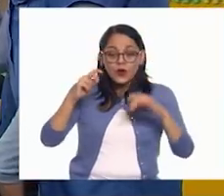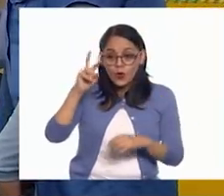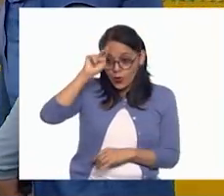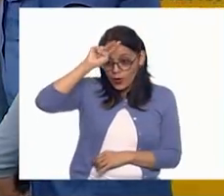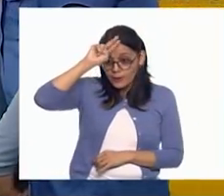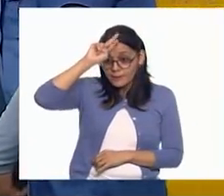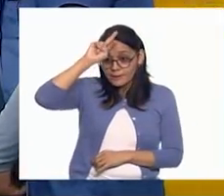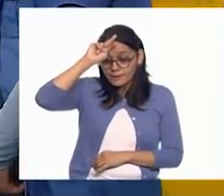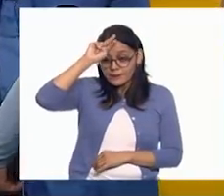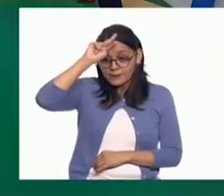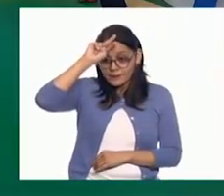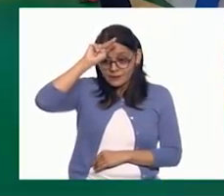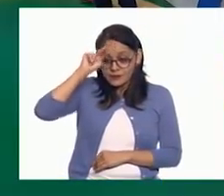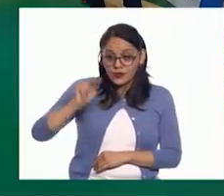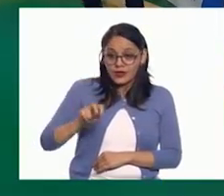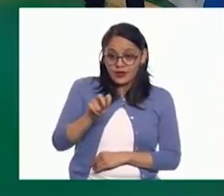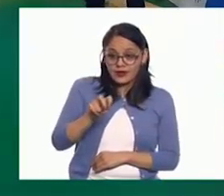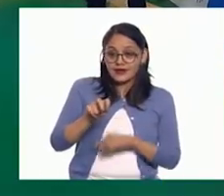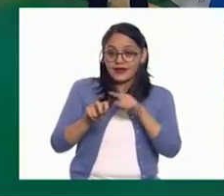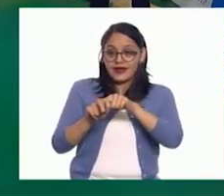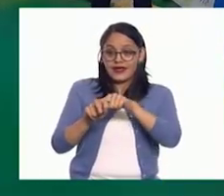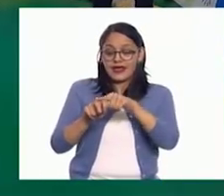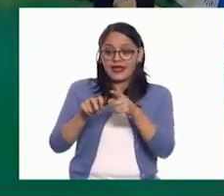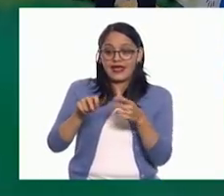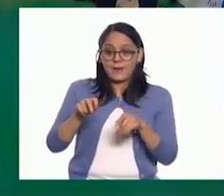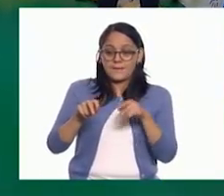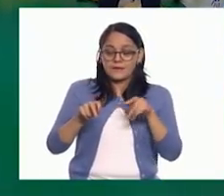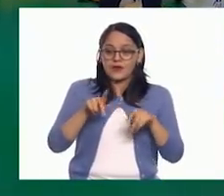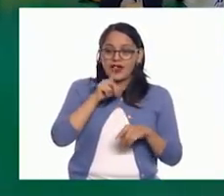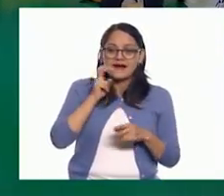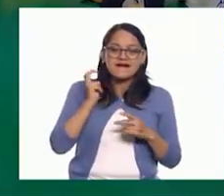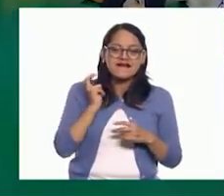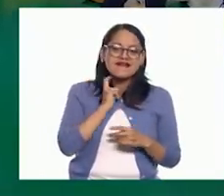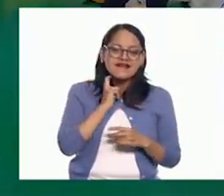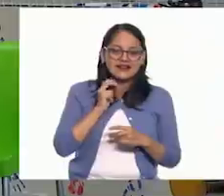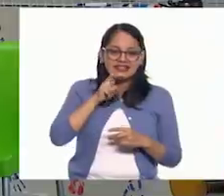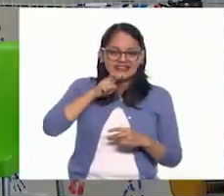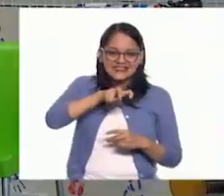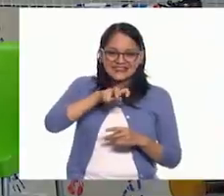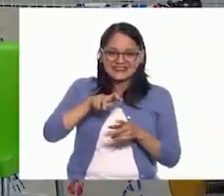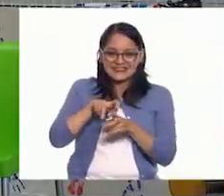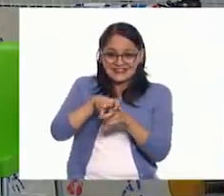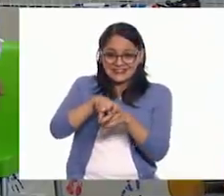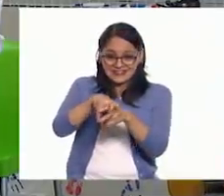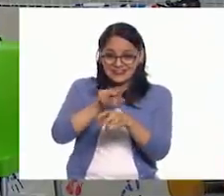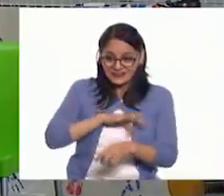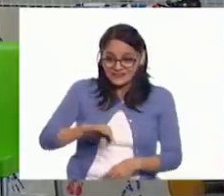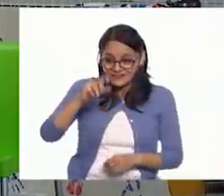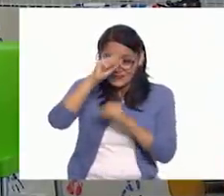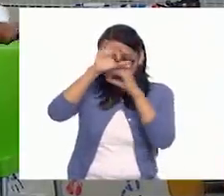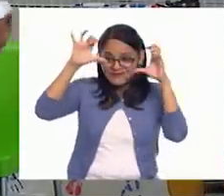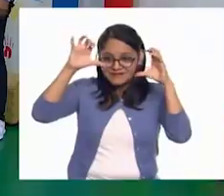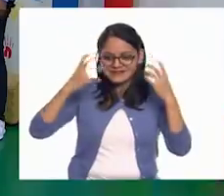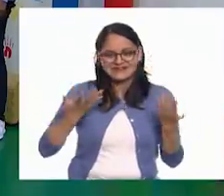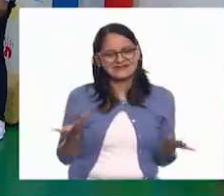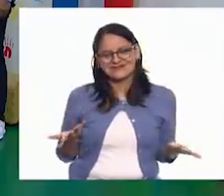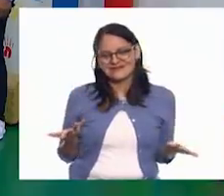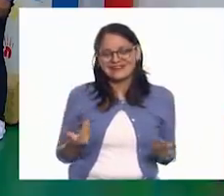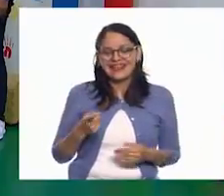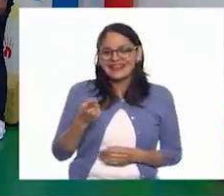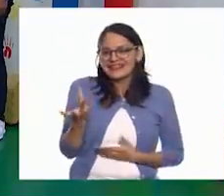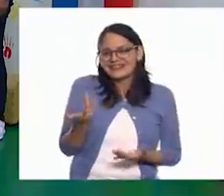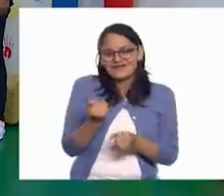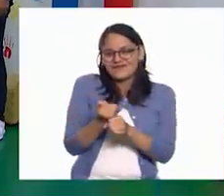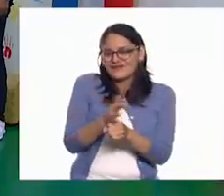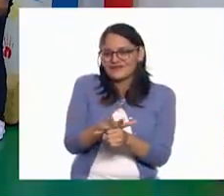cabalgando... ¿Un murciélago? No. Esa es una mentira. ¿Estás de acuerdo? Sí. Bueno, pues esa era parte del